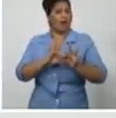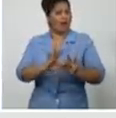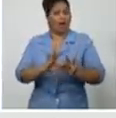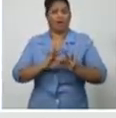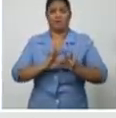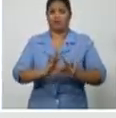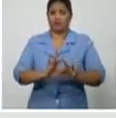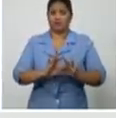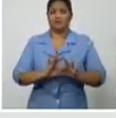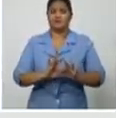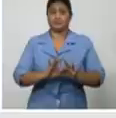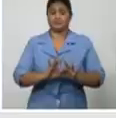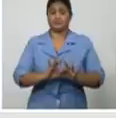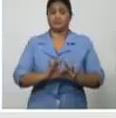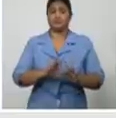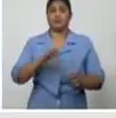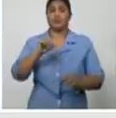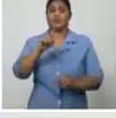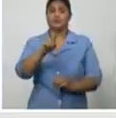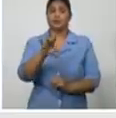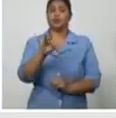elevada, 115.